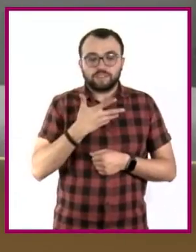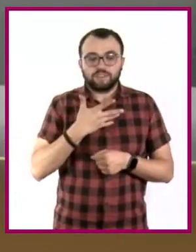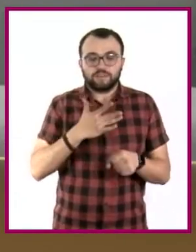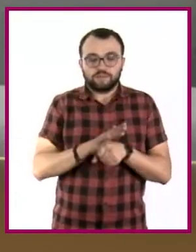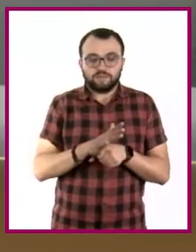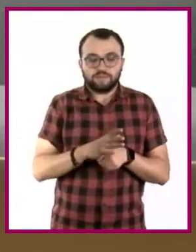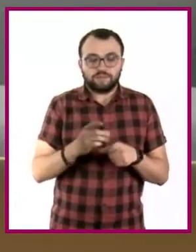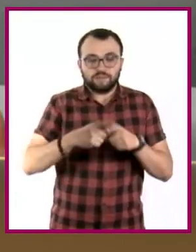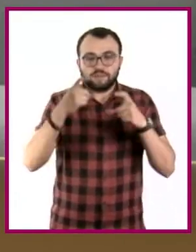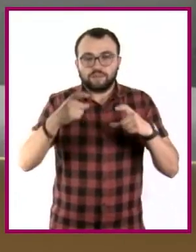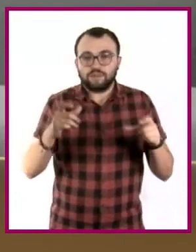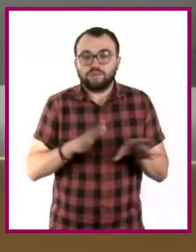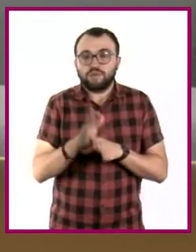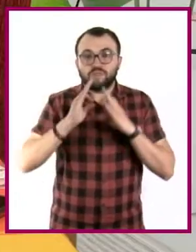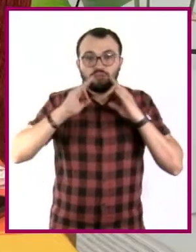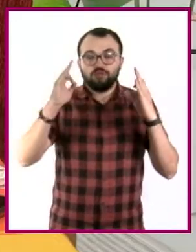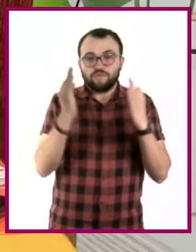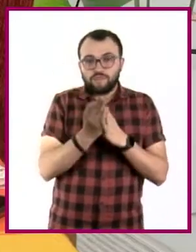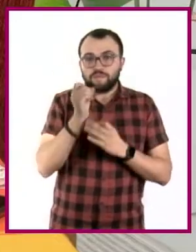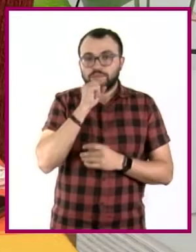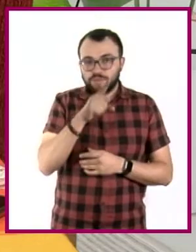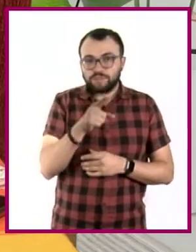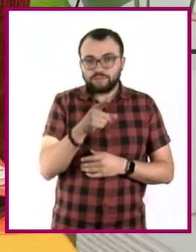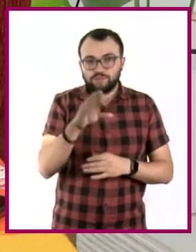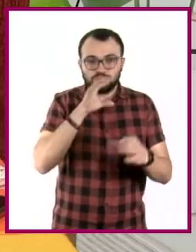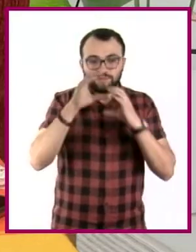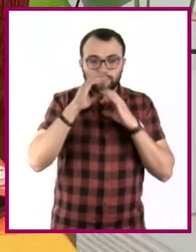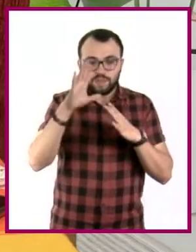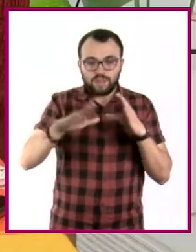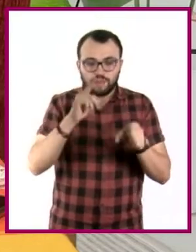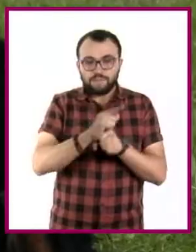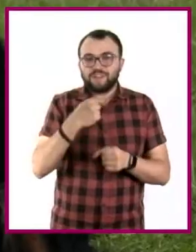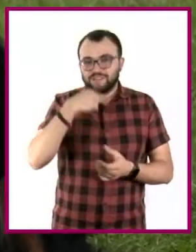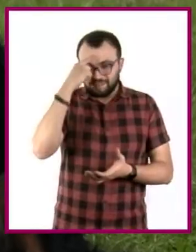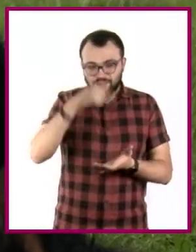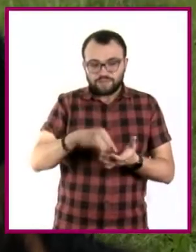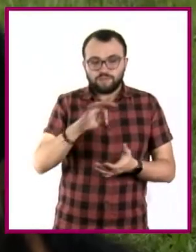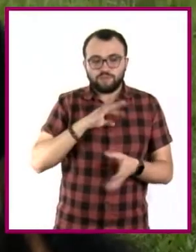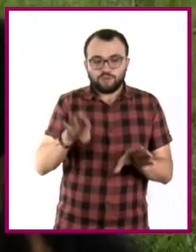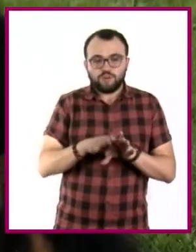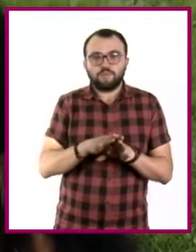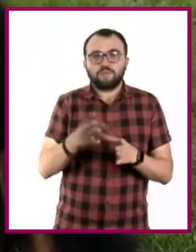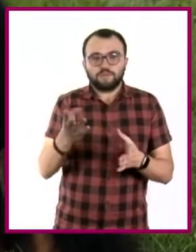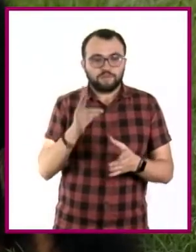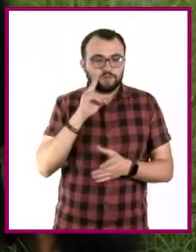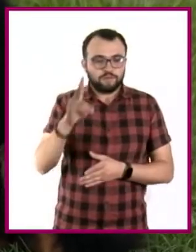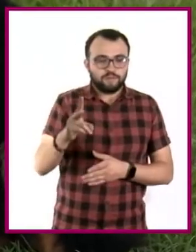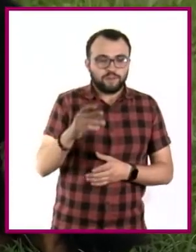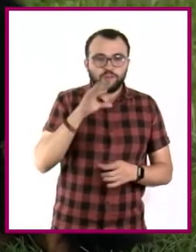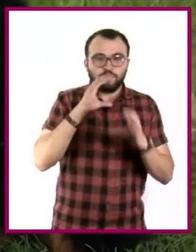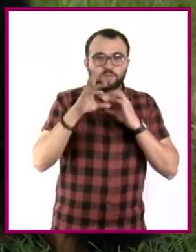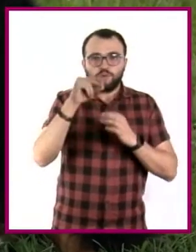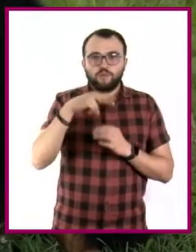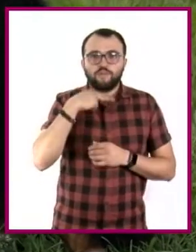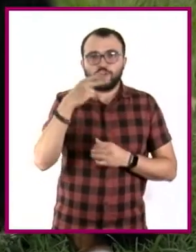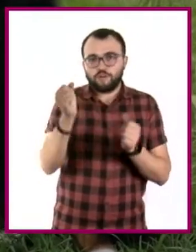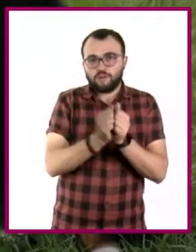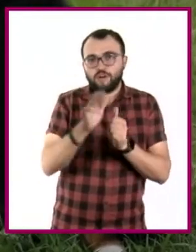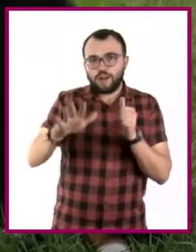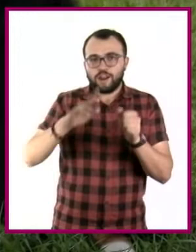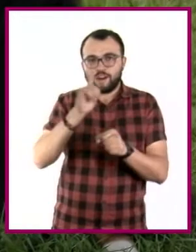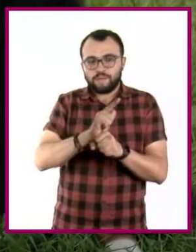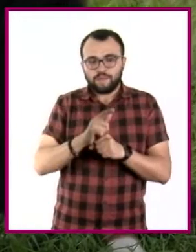gama de formas de comunicación animal. De hecho, creo que compartimos algunos aspectos de comunicación no verbal con los